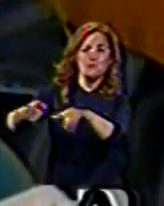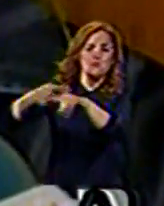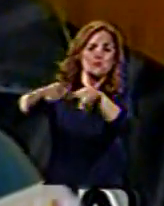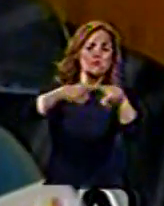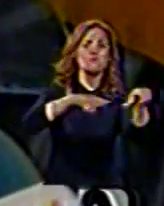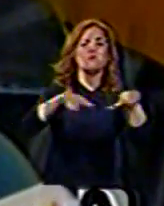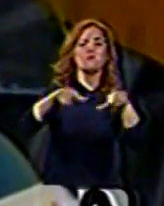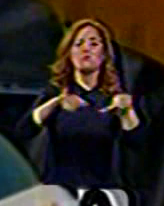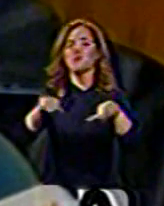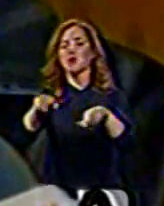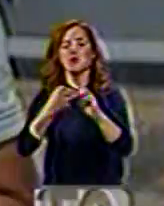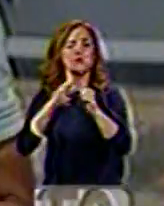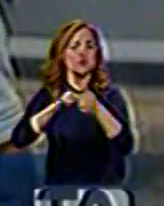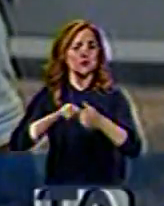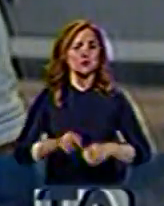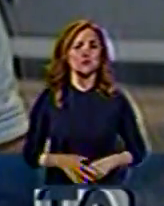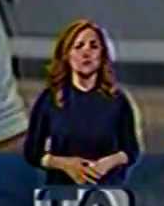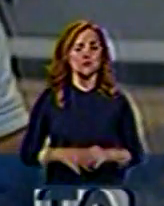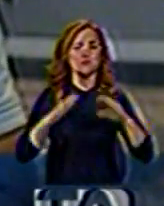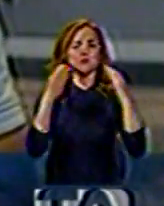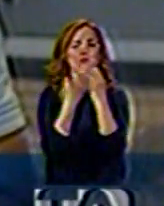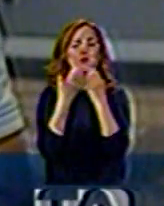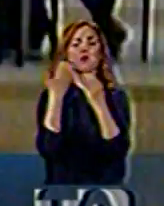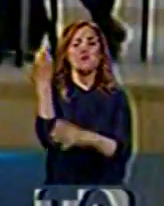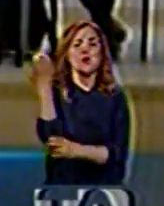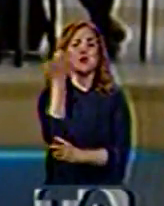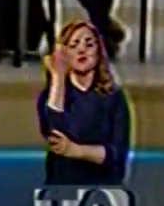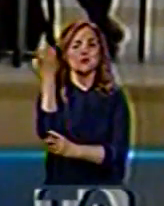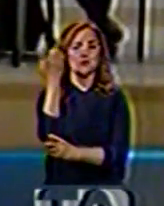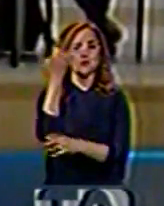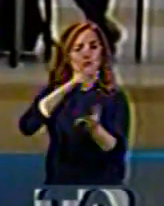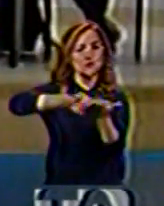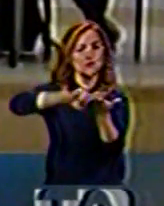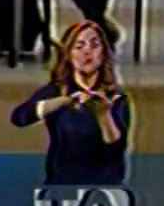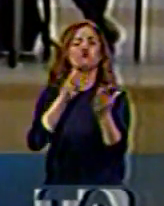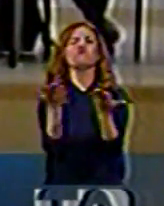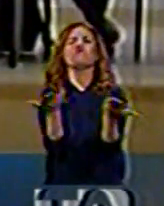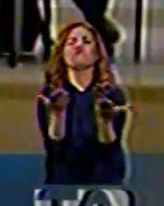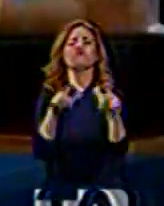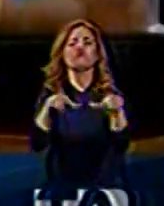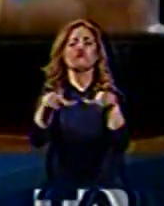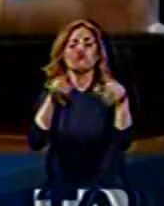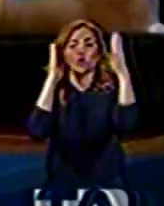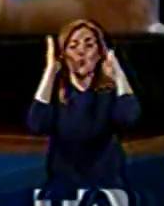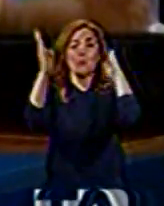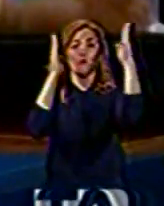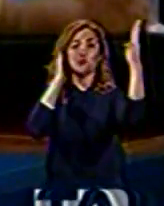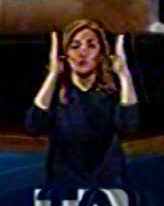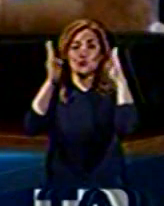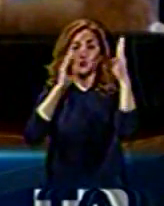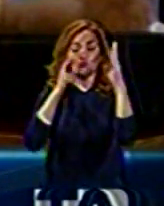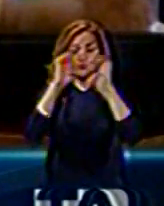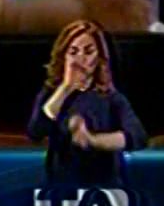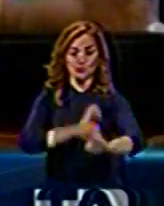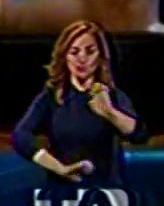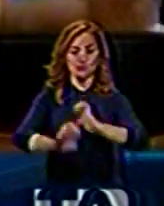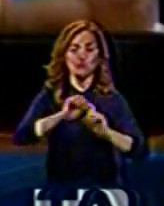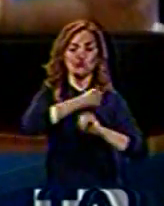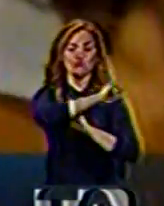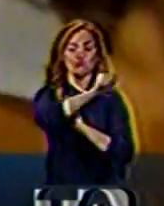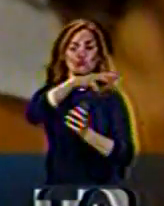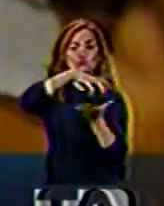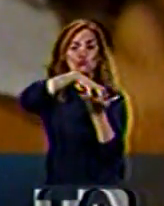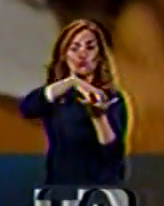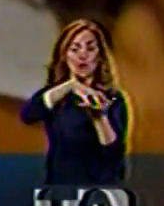teniendo afectación por el invierno. El Comité de Operaciones Emergentes se reunió en Babahoyo justamente para evaluar la situación de la provincia de Los